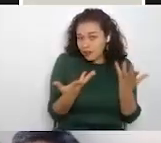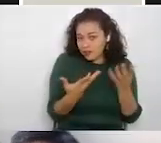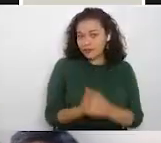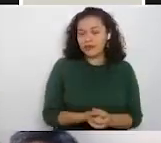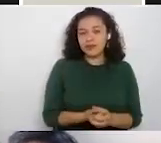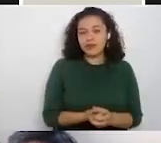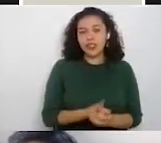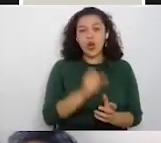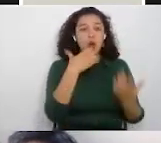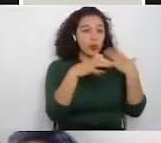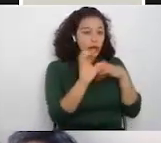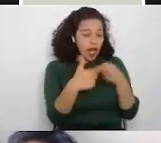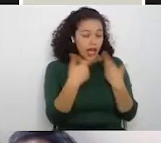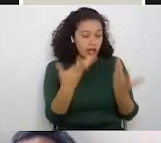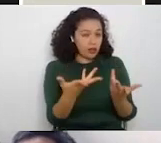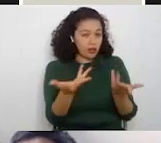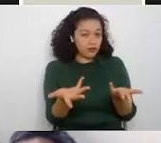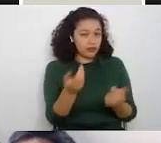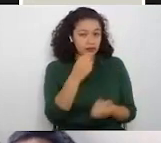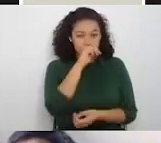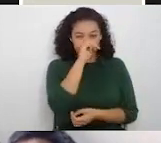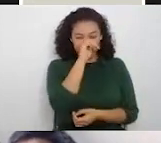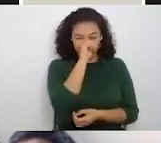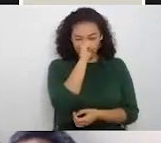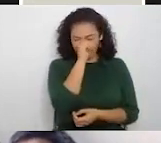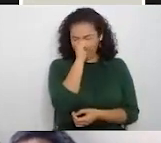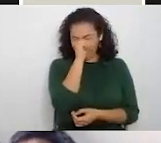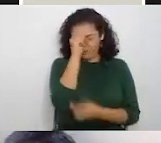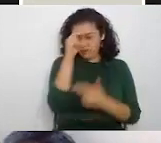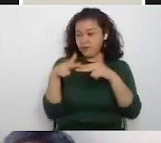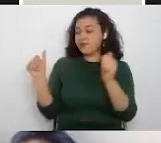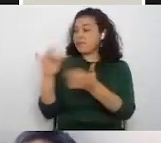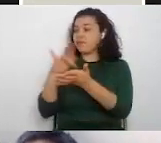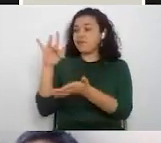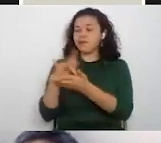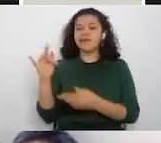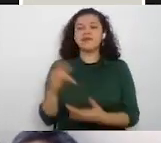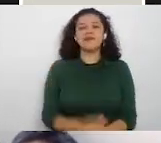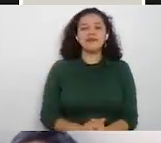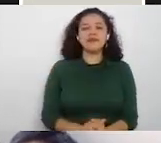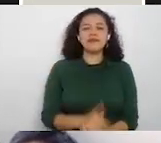¿O algún comentario al respecto? Ninguno, gracias. Por nada.